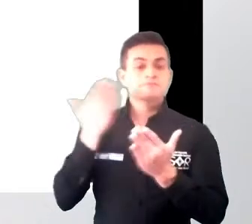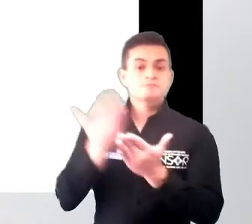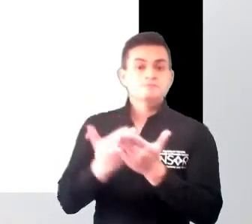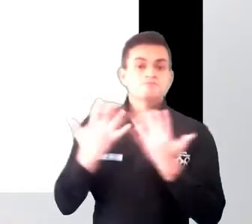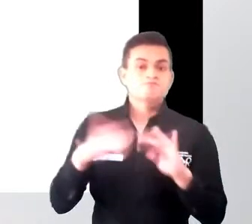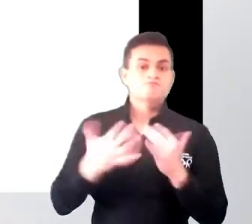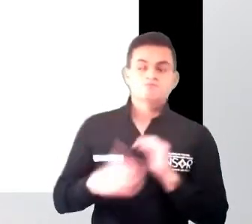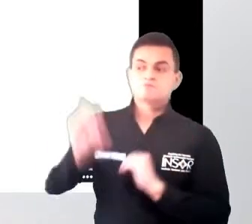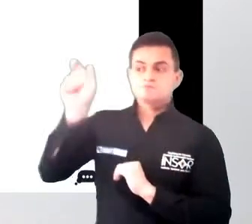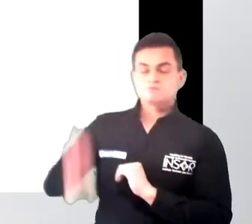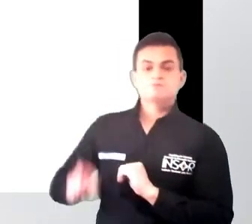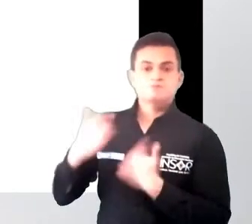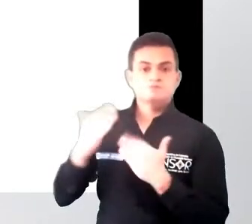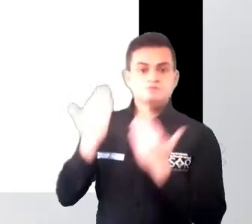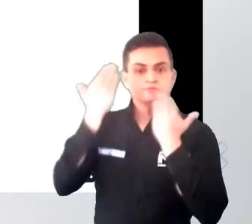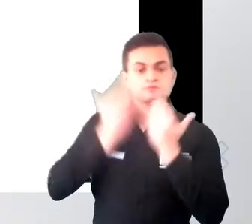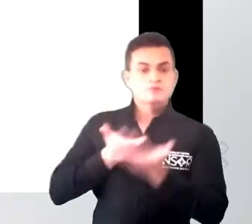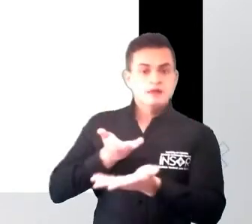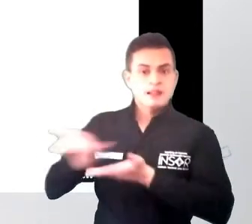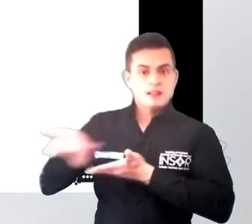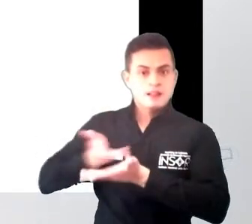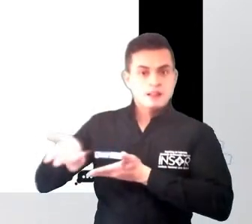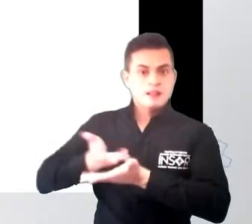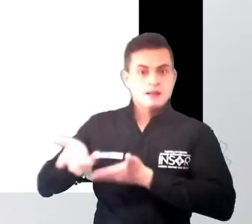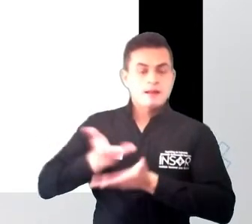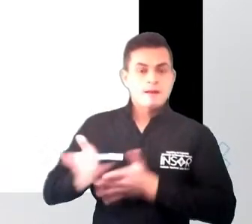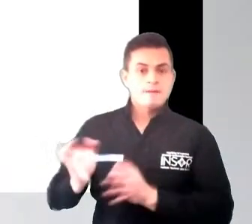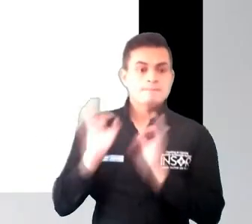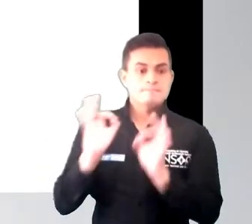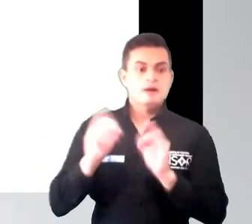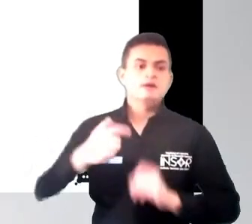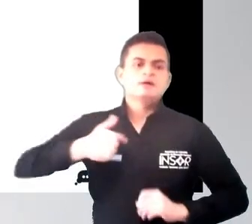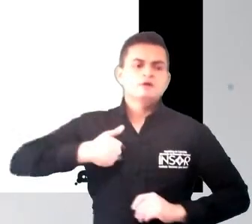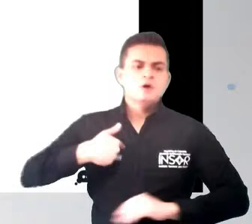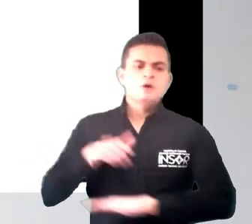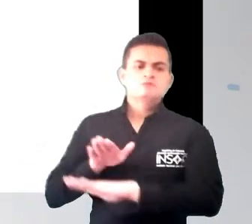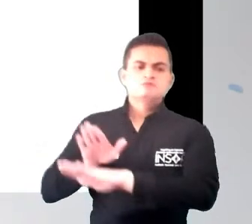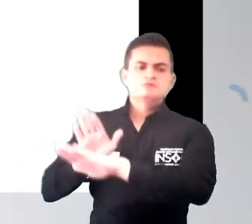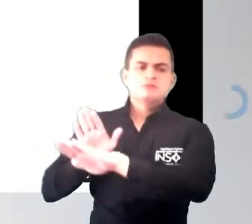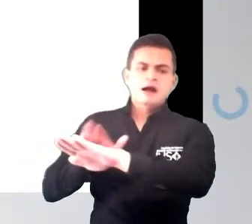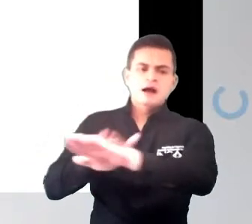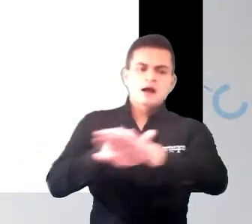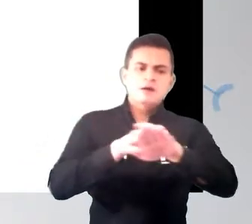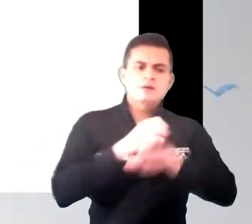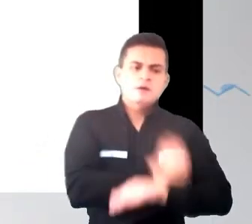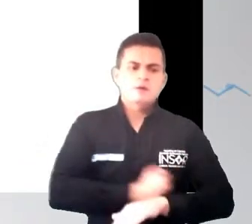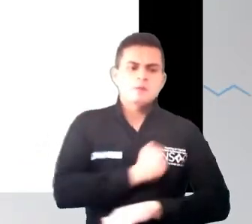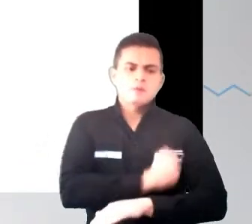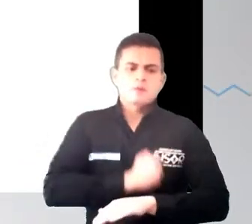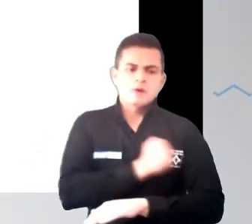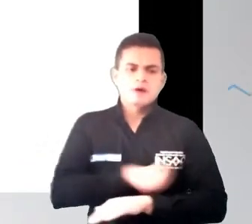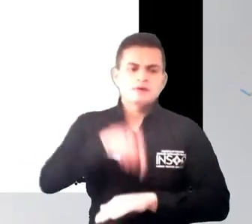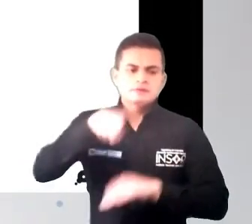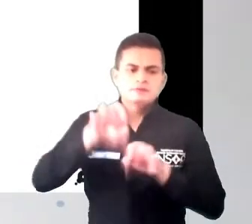da de interactuar y quiero invitarlos a que continuemos en la charla.